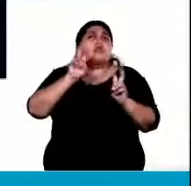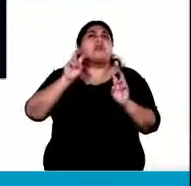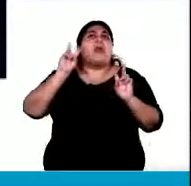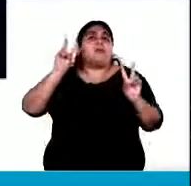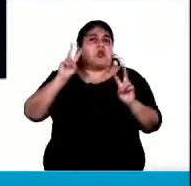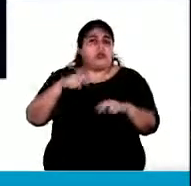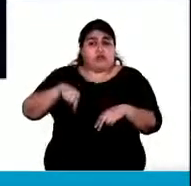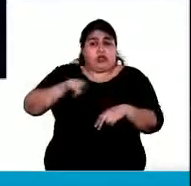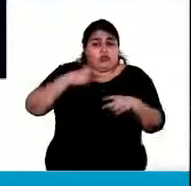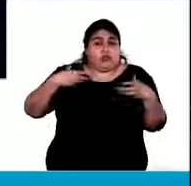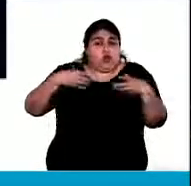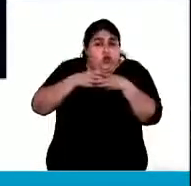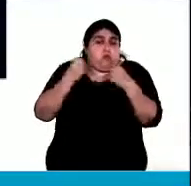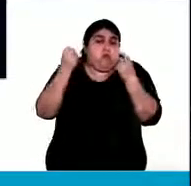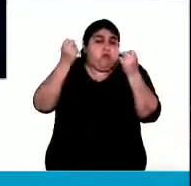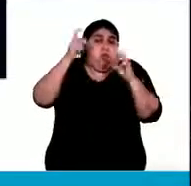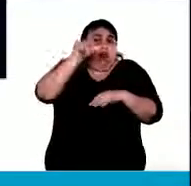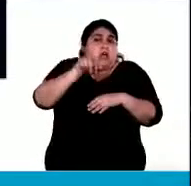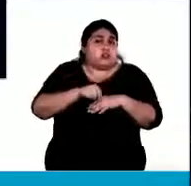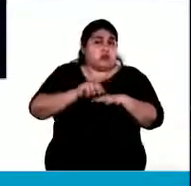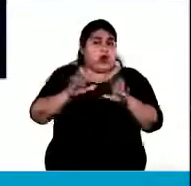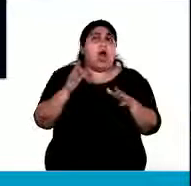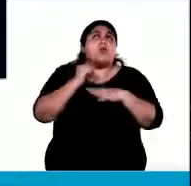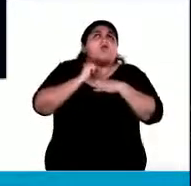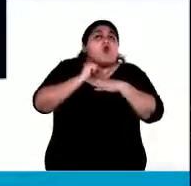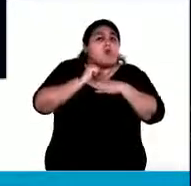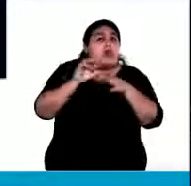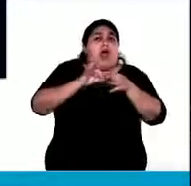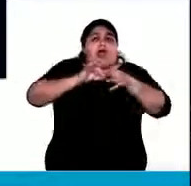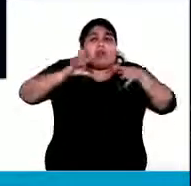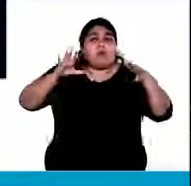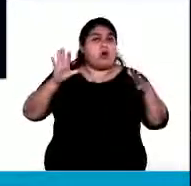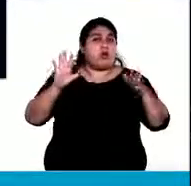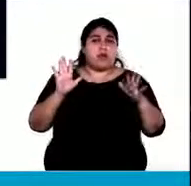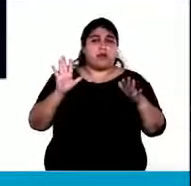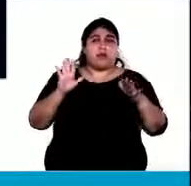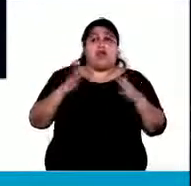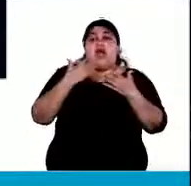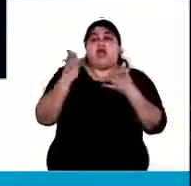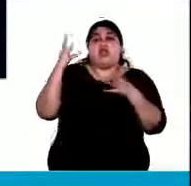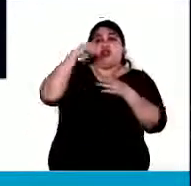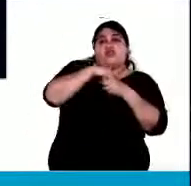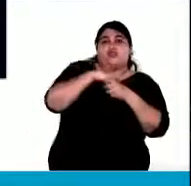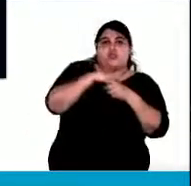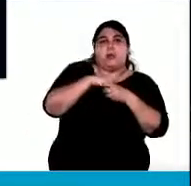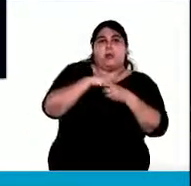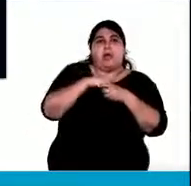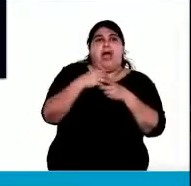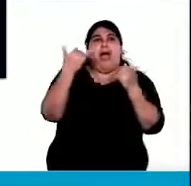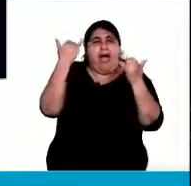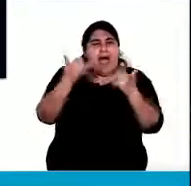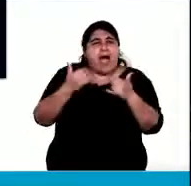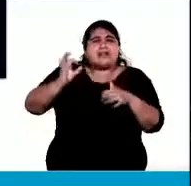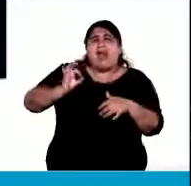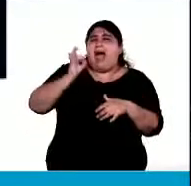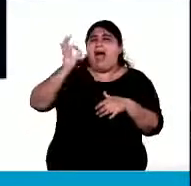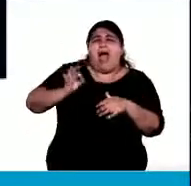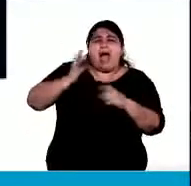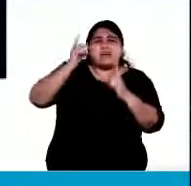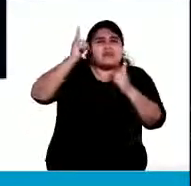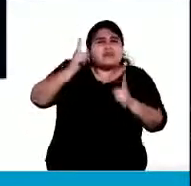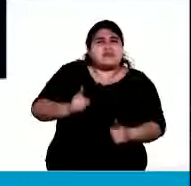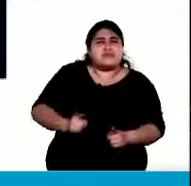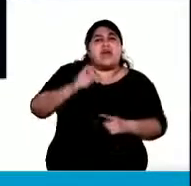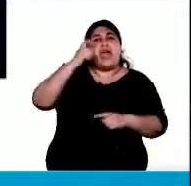es una fuerza política nacional, popular, democrática, inclusiva, y se encuentra en las antípodas de lo que el